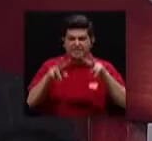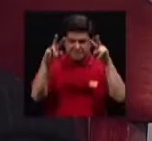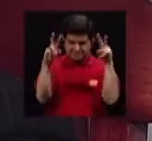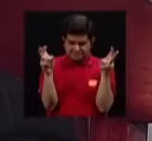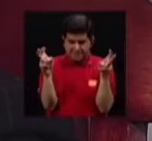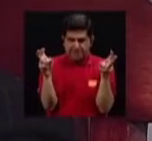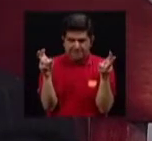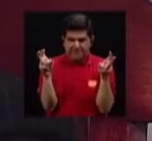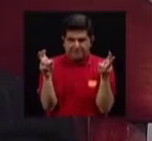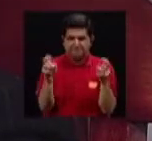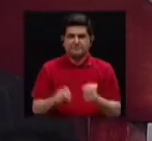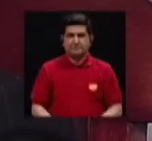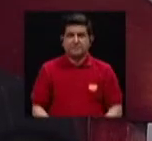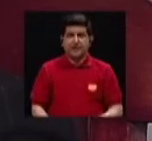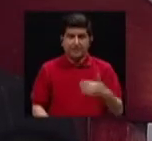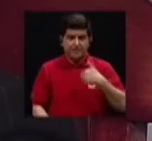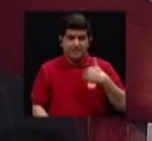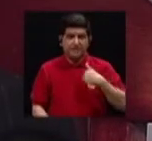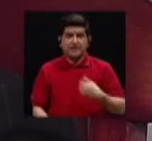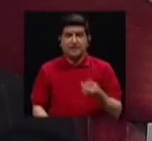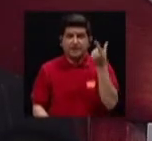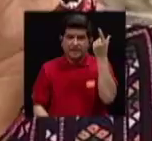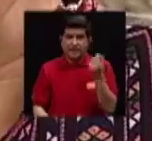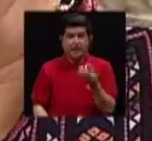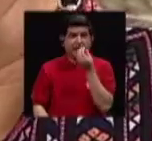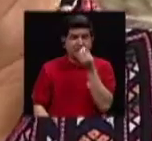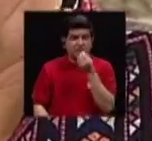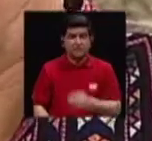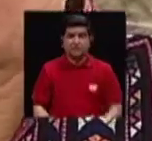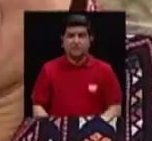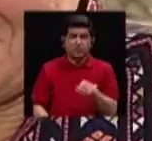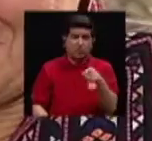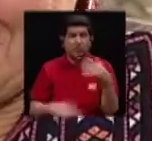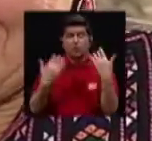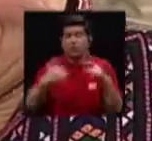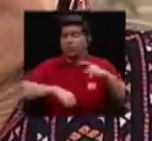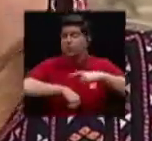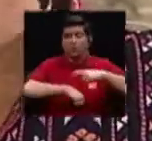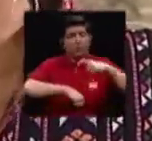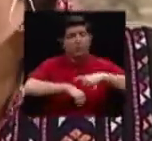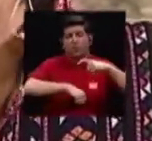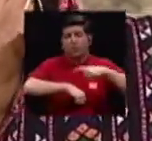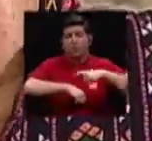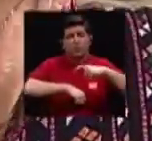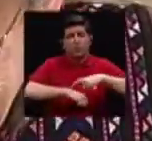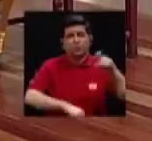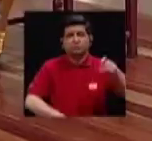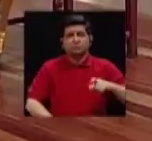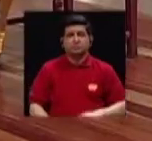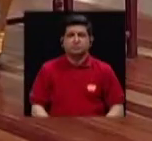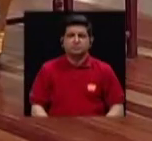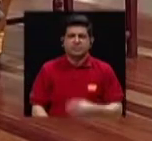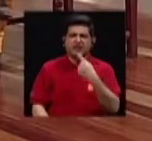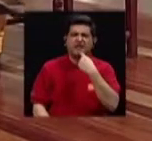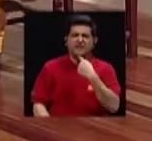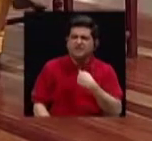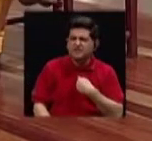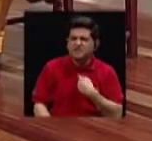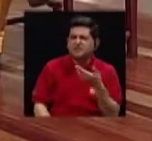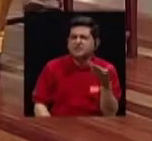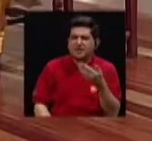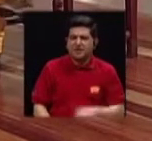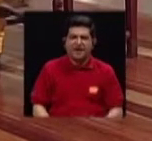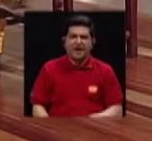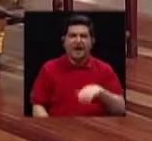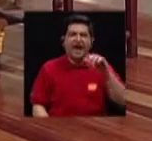de obtener una pensión lleva bastante tiempo. ¿Qué nos puede decir doña